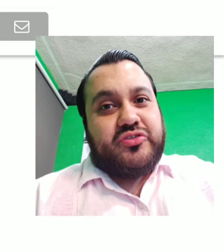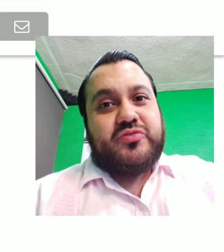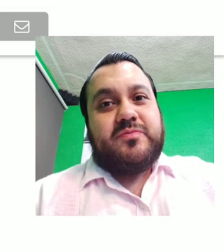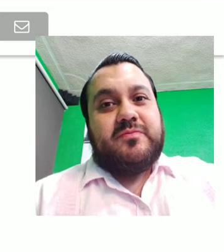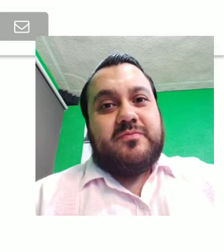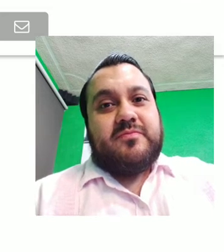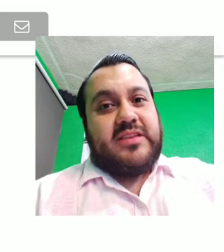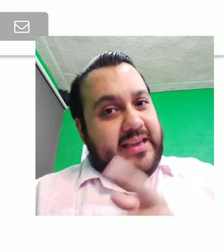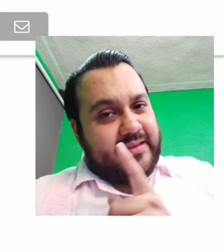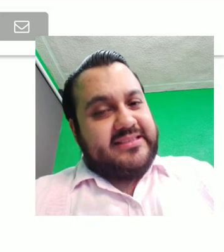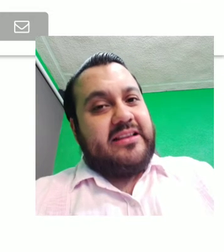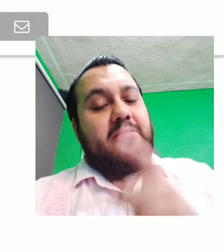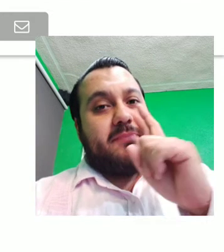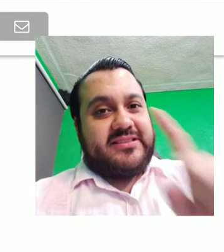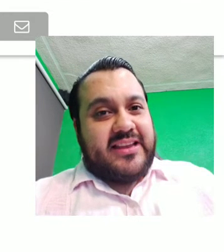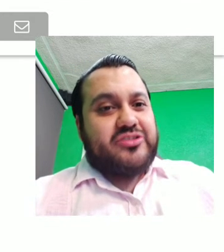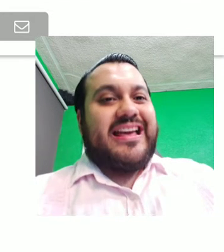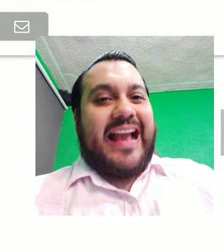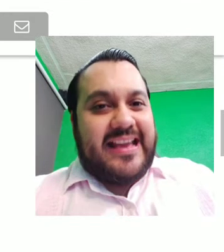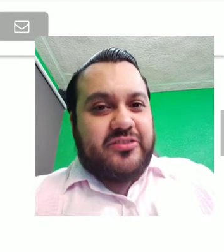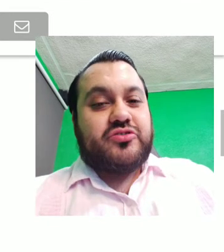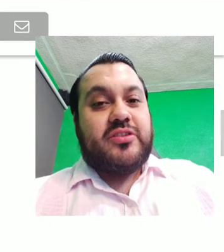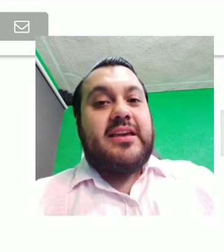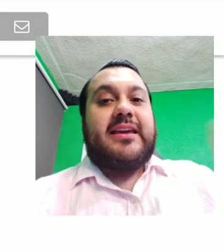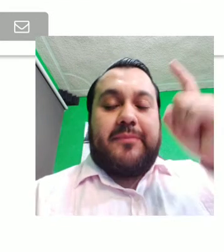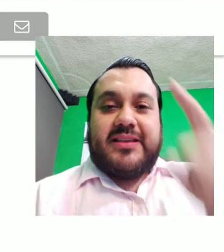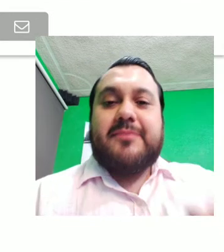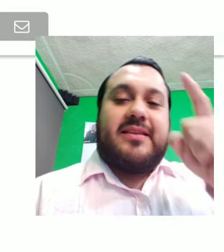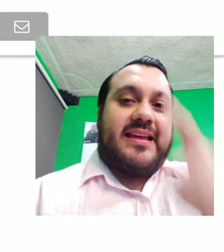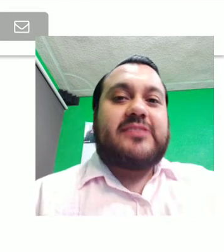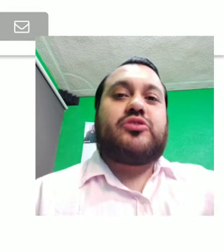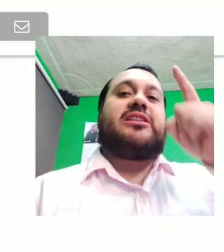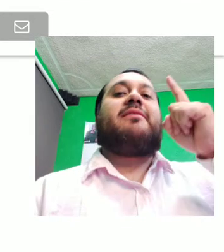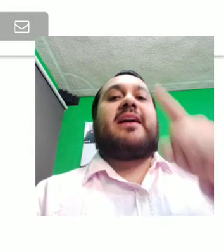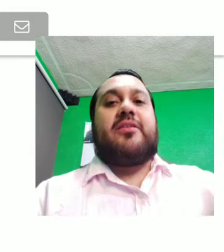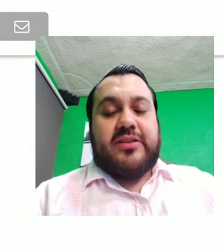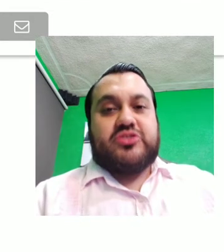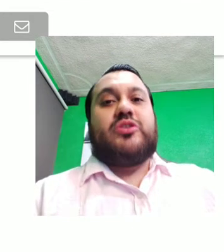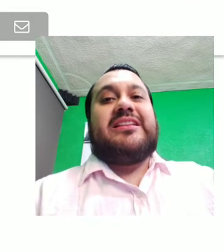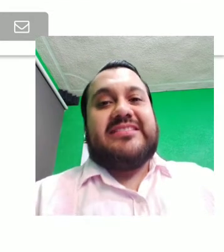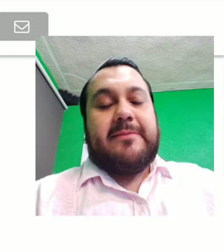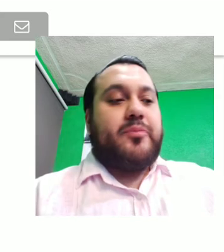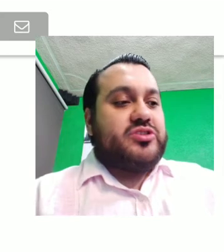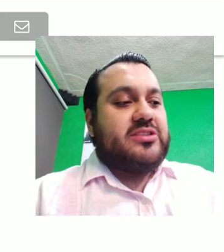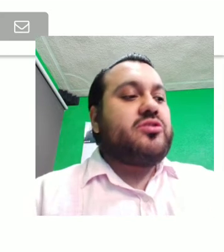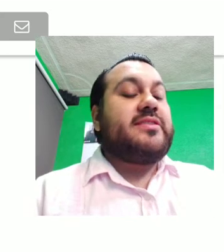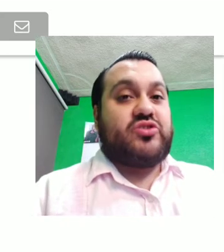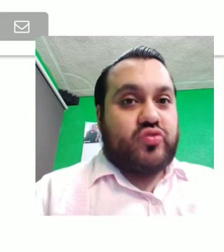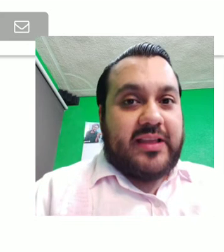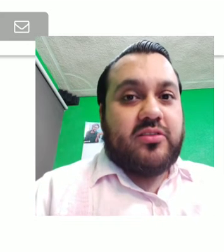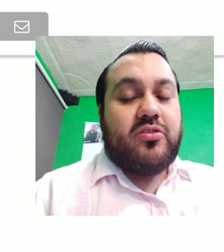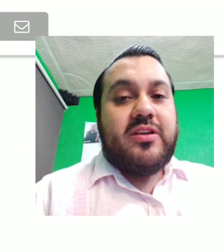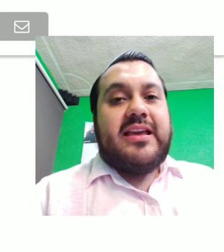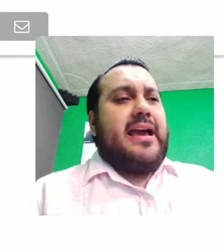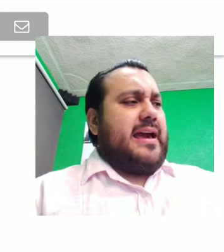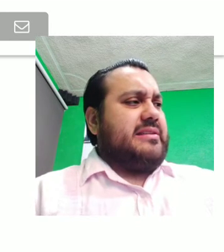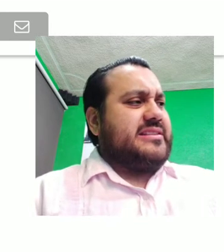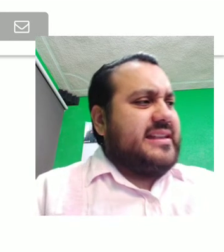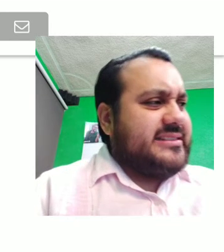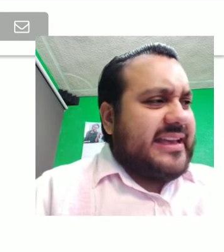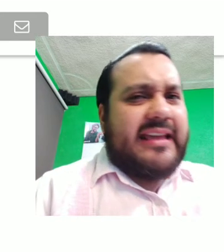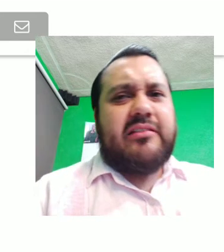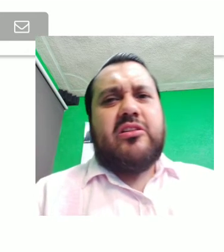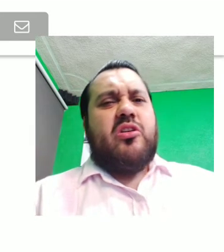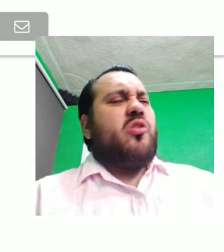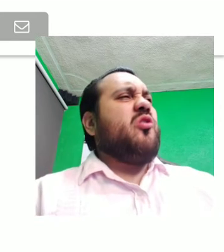empresarios y hay que decirlo empresarios tacaños que en vez de mandar a sus trabajadores con el 100% de su sueldo a